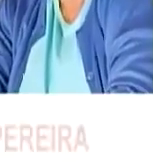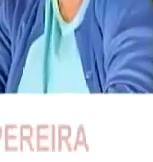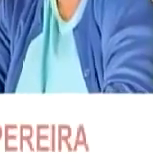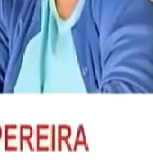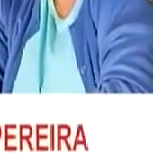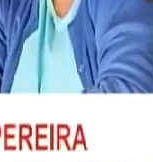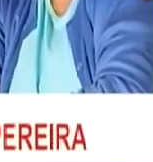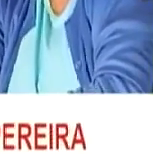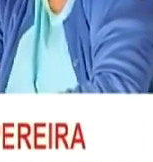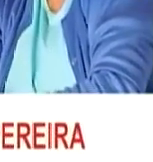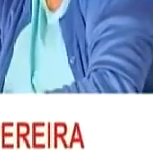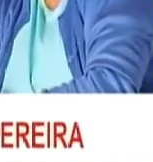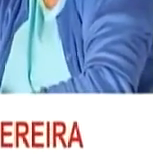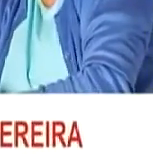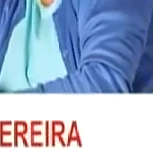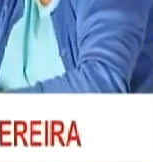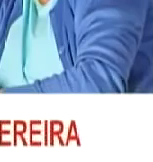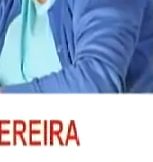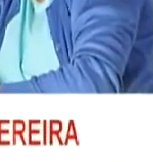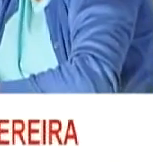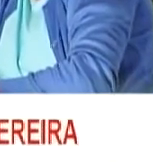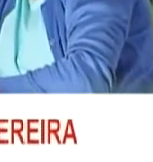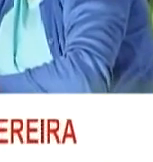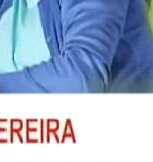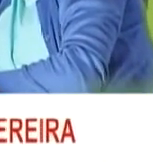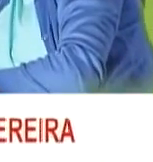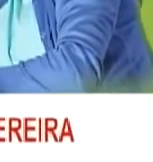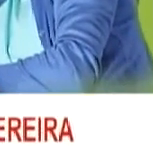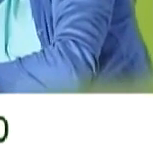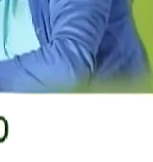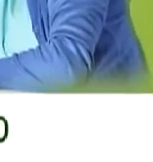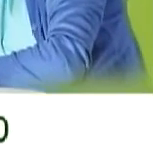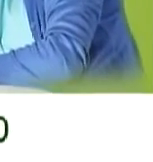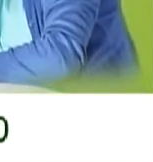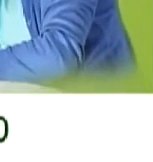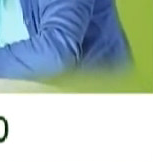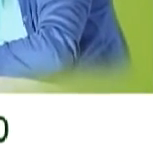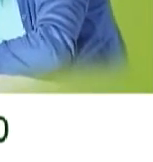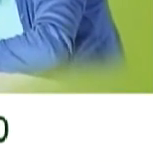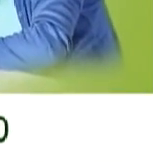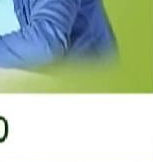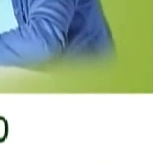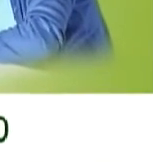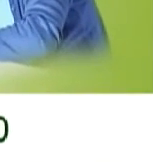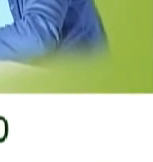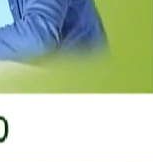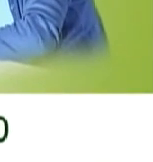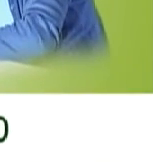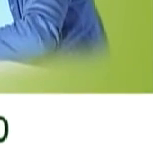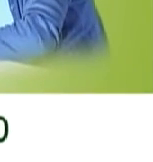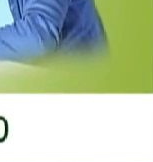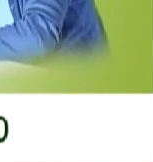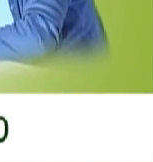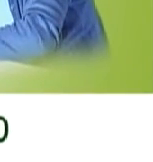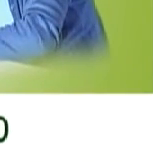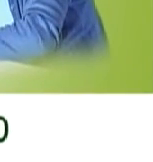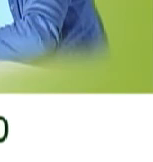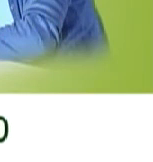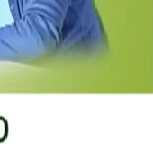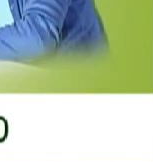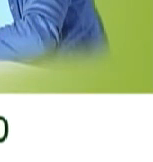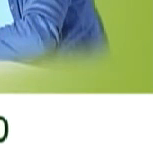Si eres pensionado de Colpensiones, gana más de un salario mínimo mensual. Y si se pensionó entre 1989 y